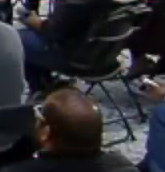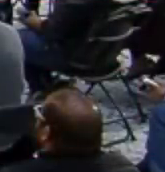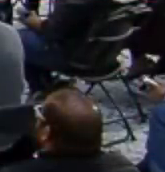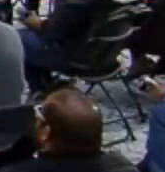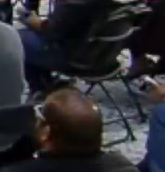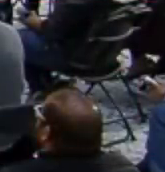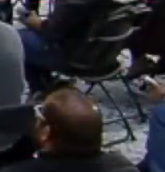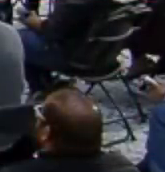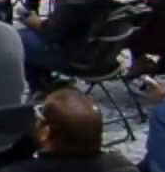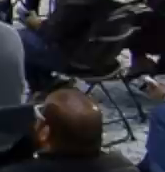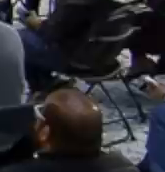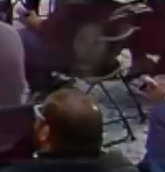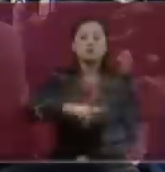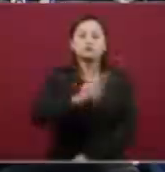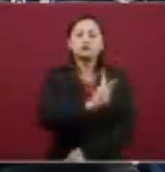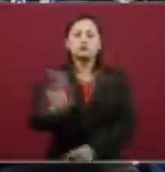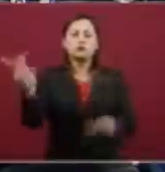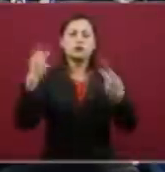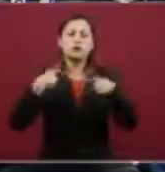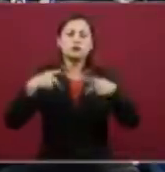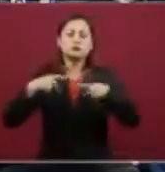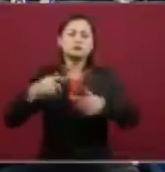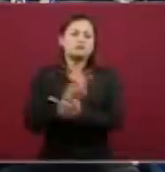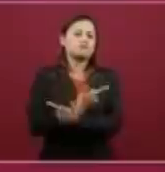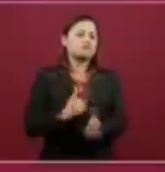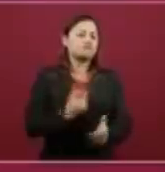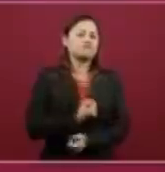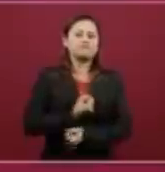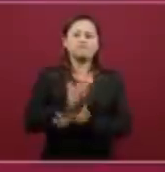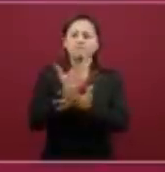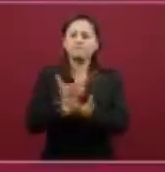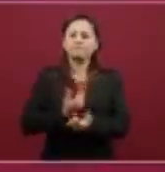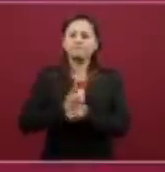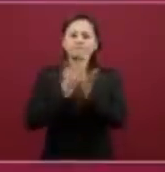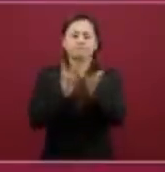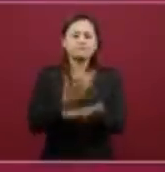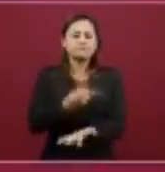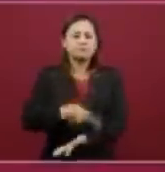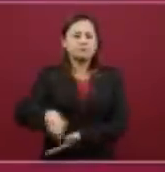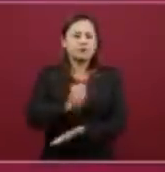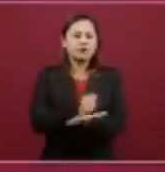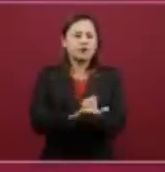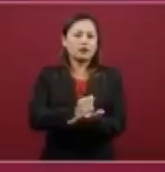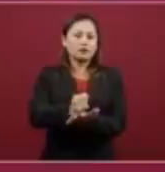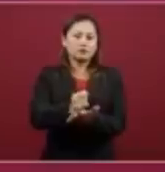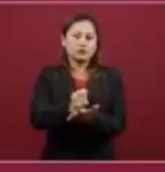libremente se manifiesten, se expresen y decidan